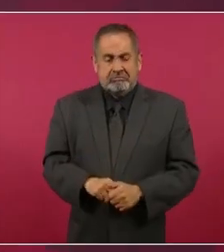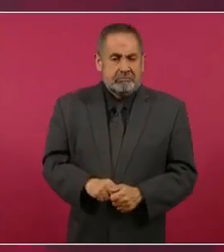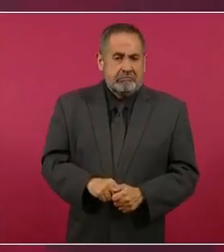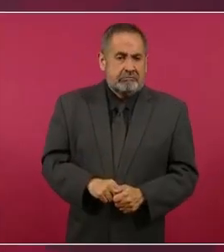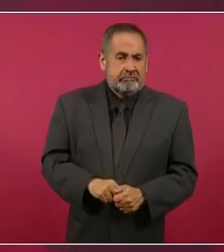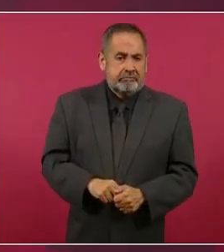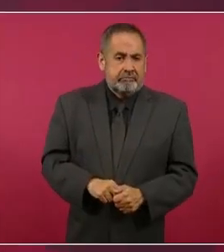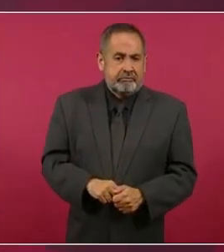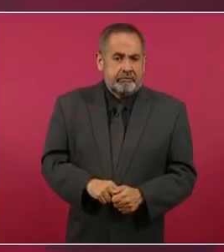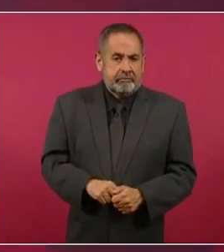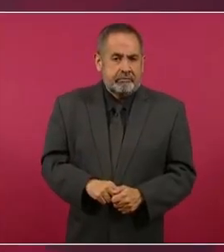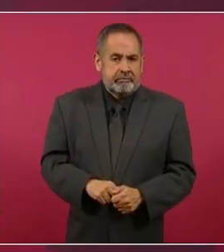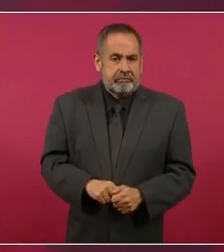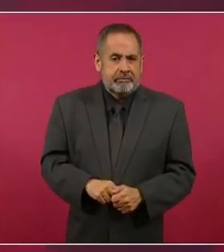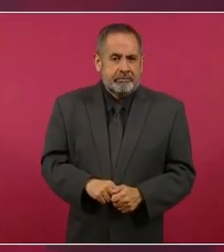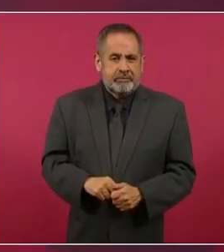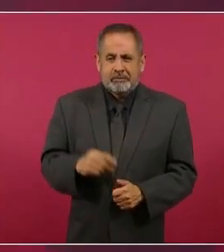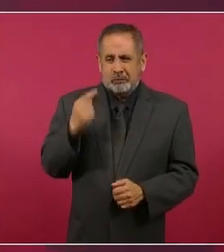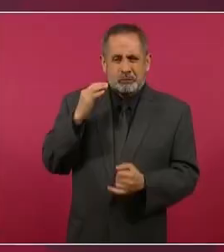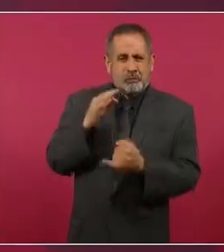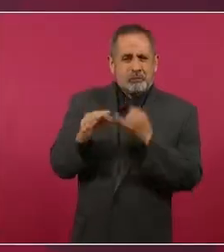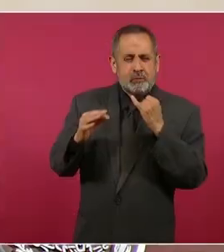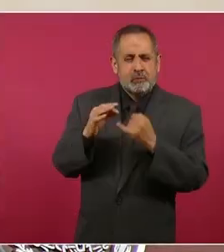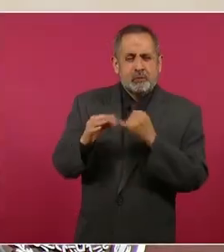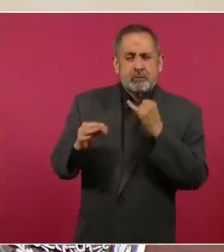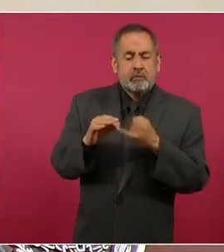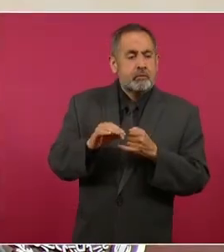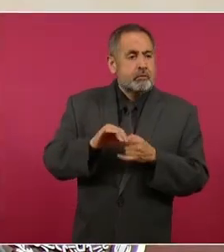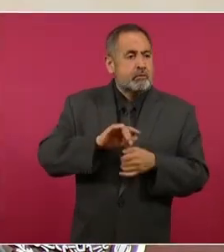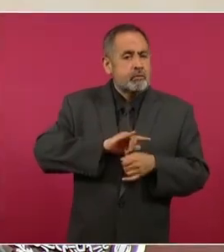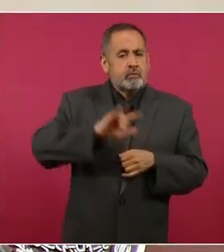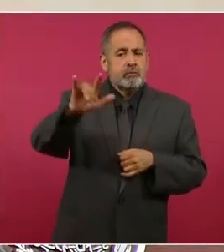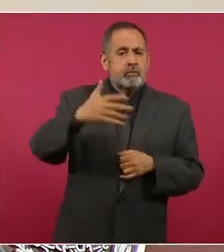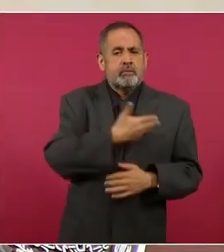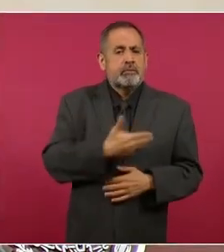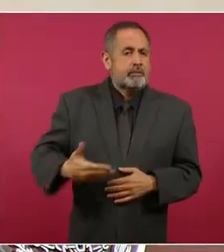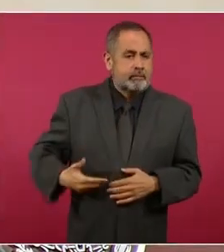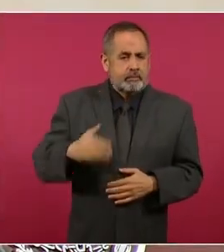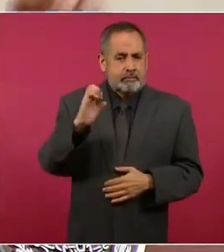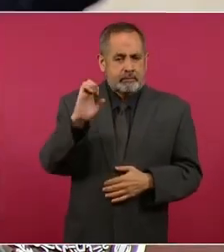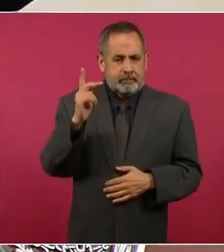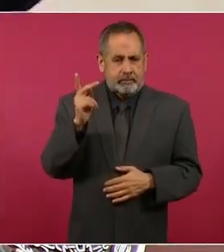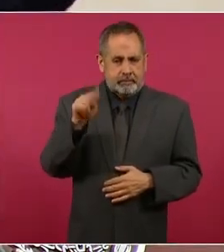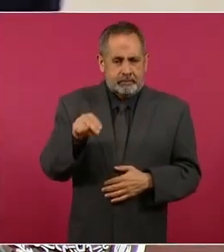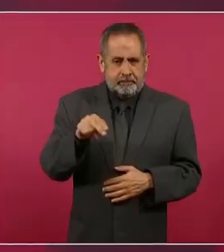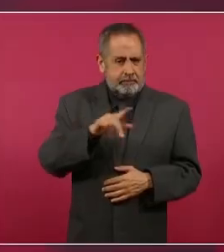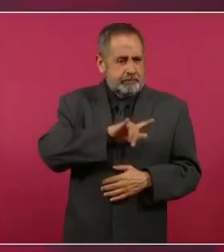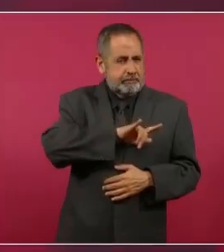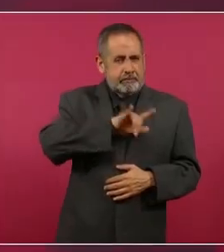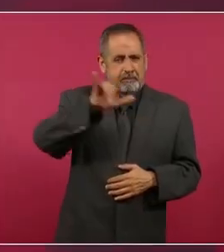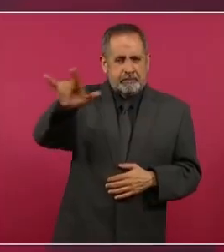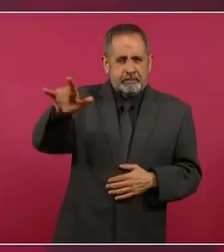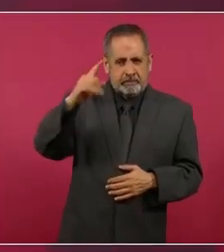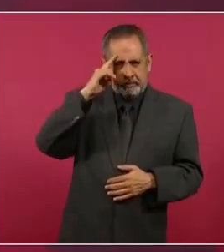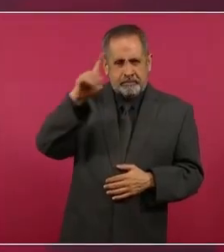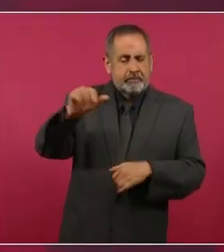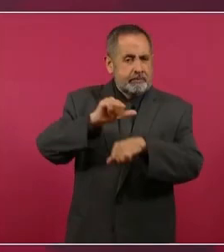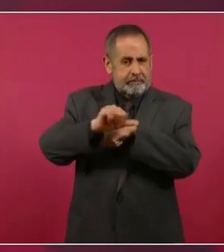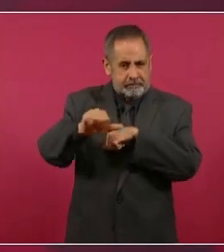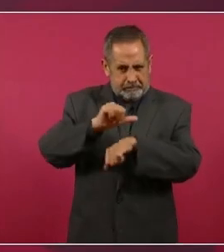Primero, la última vez que lo usó el presidente Peña, que fue a un viaje a